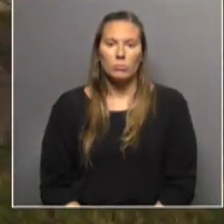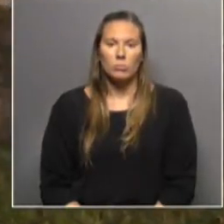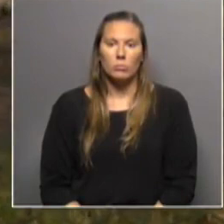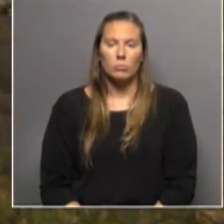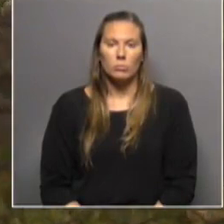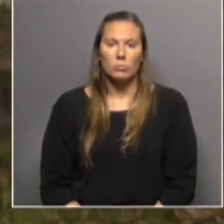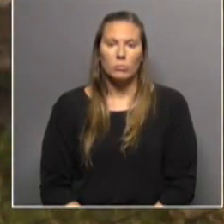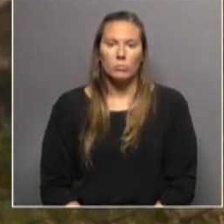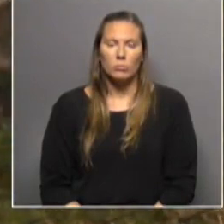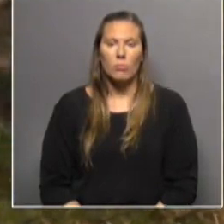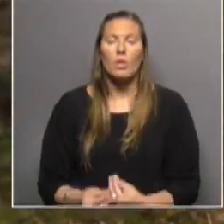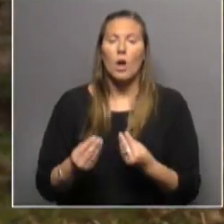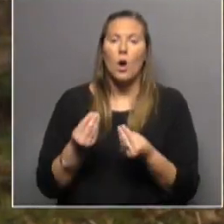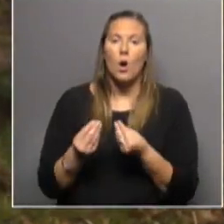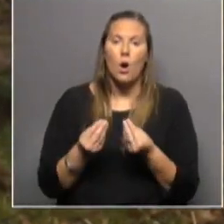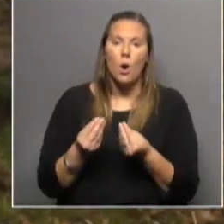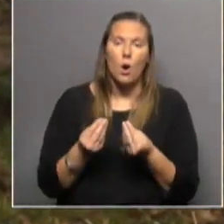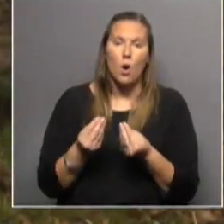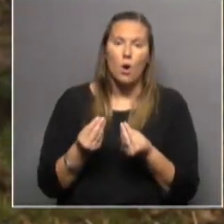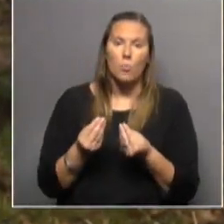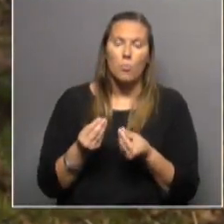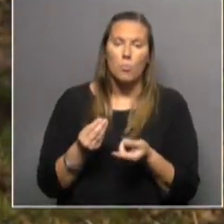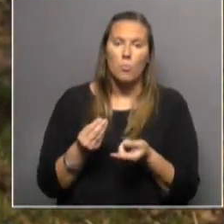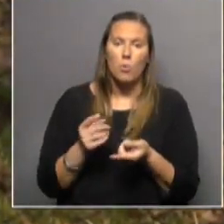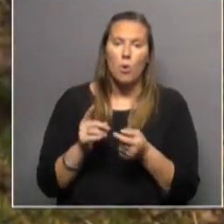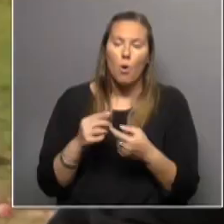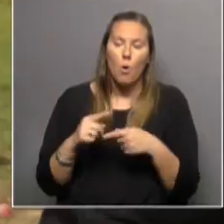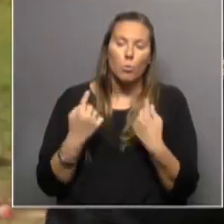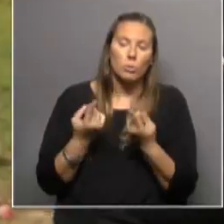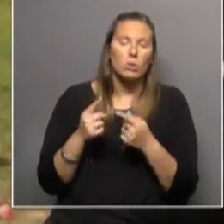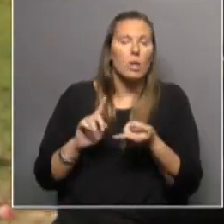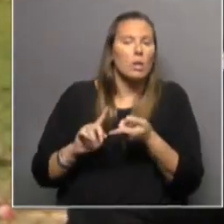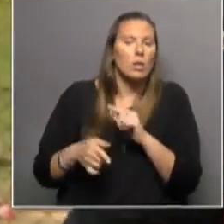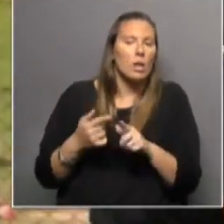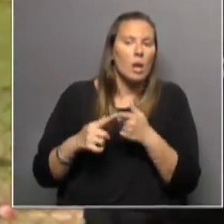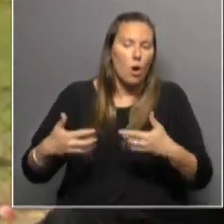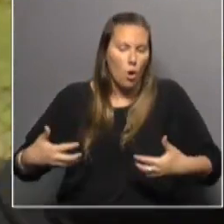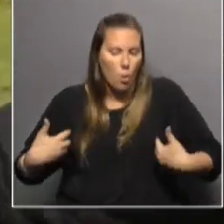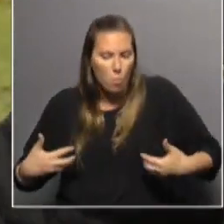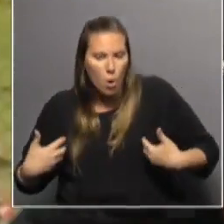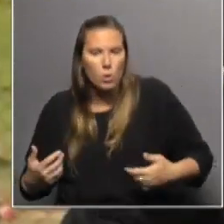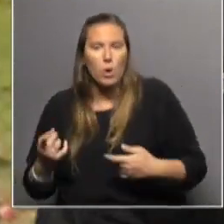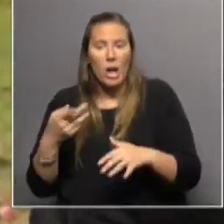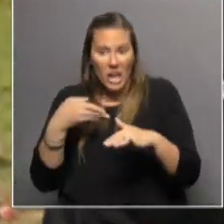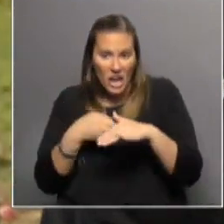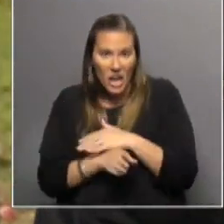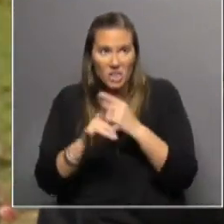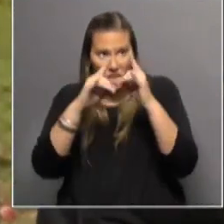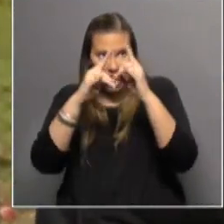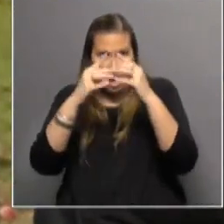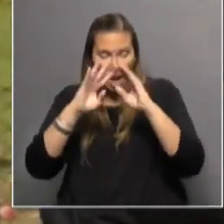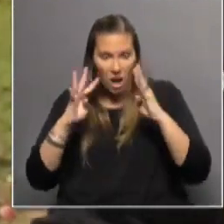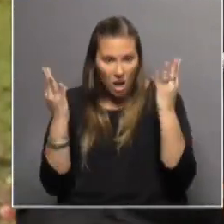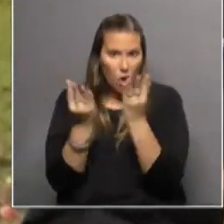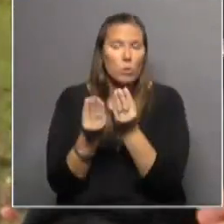¿Cómo es el vínculo de ustedes, que tienen que ser los cuidadores, digamos, con los monos? ¿Se meten a la jaula?